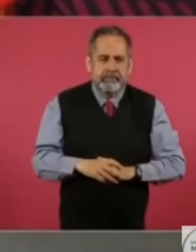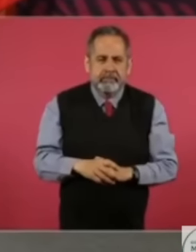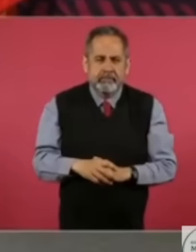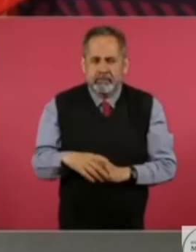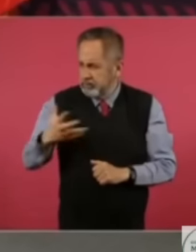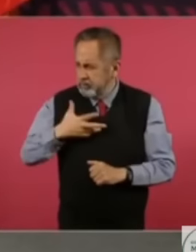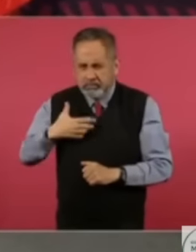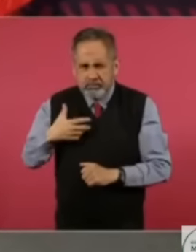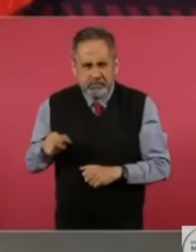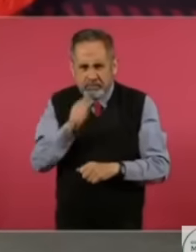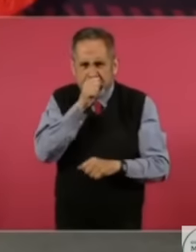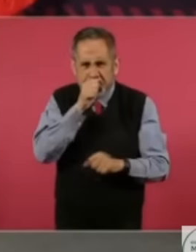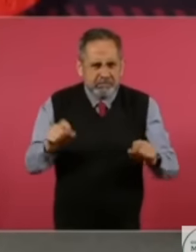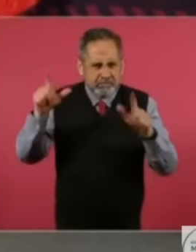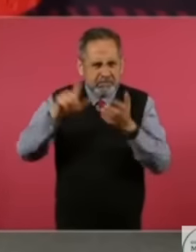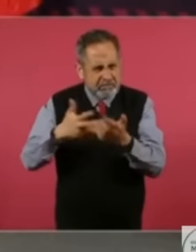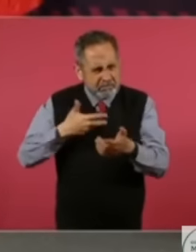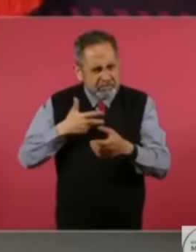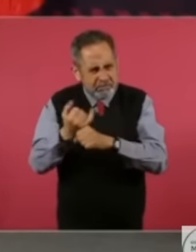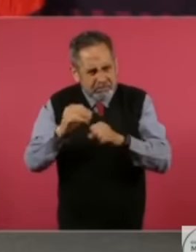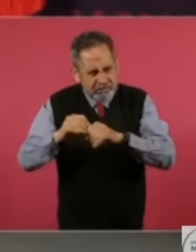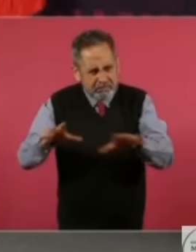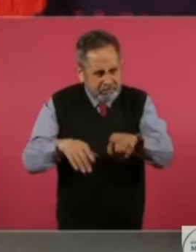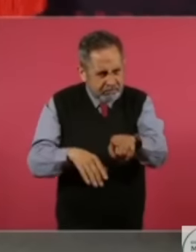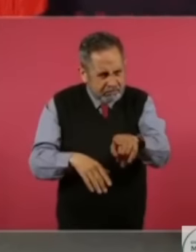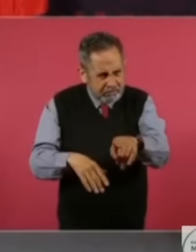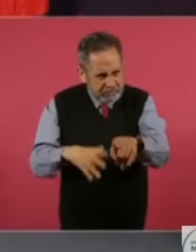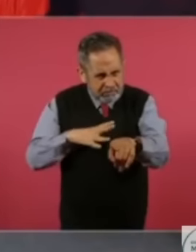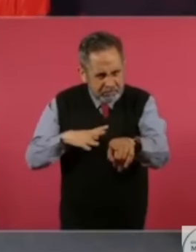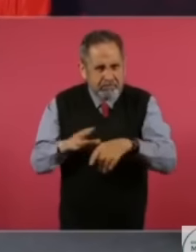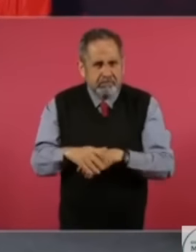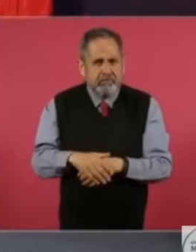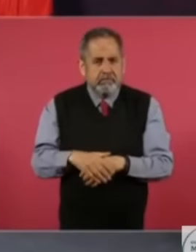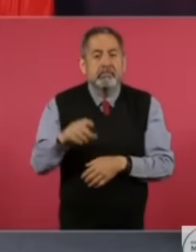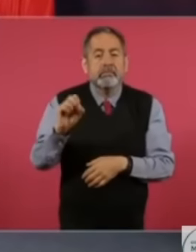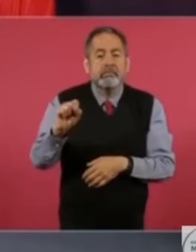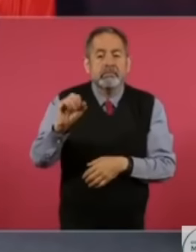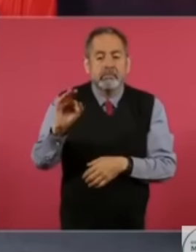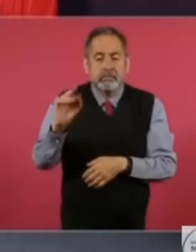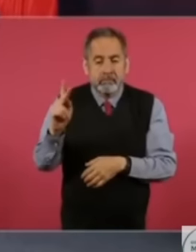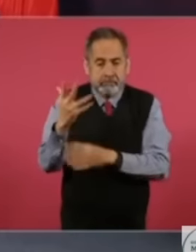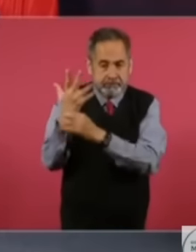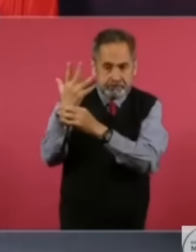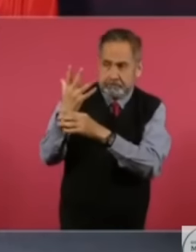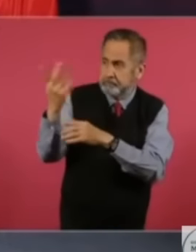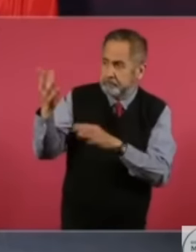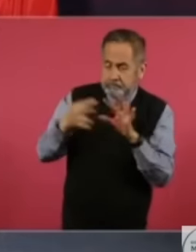tienen la información de la función pública.